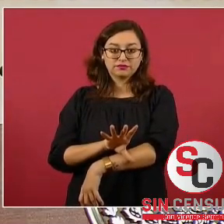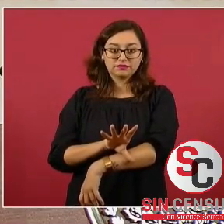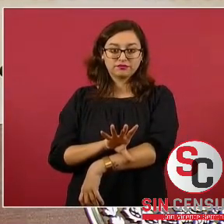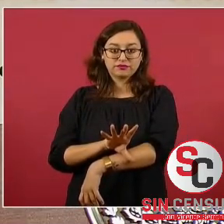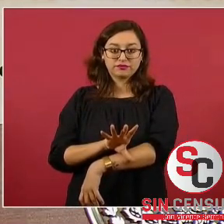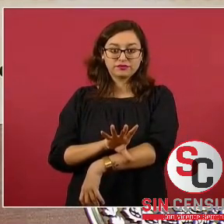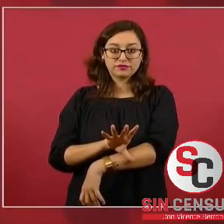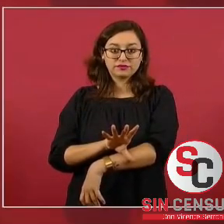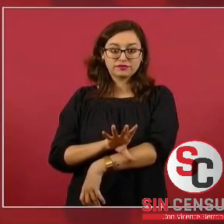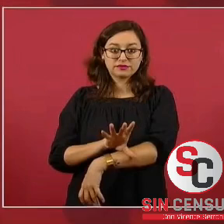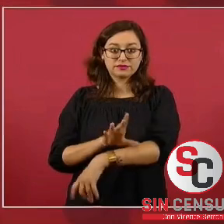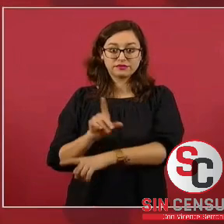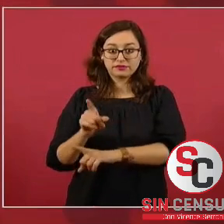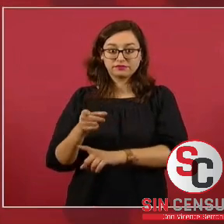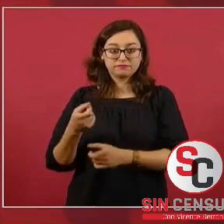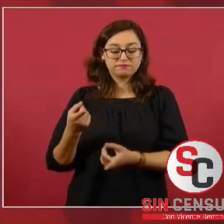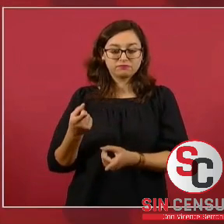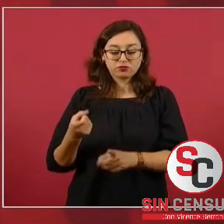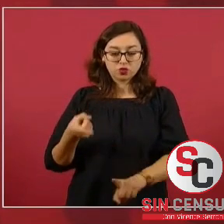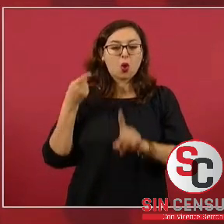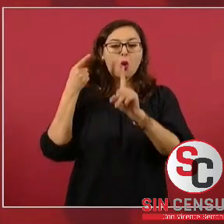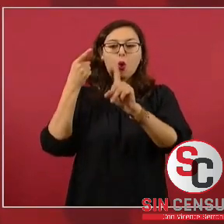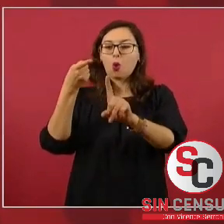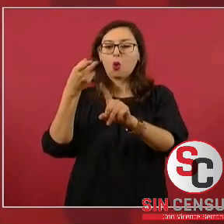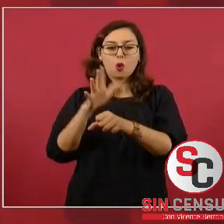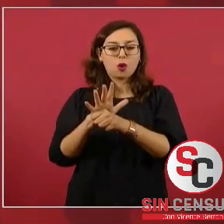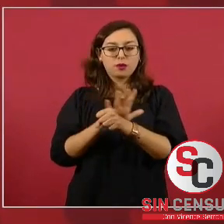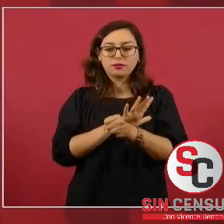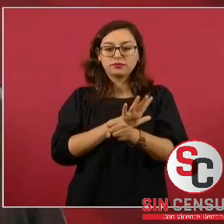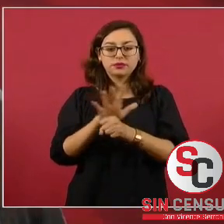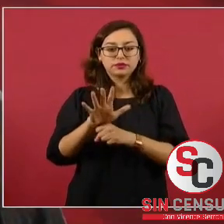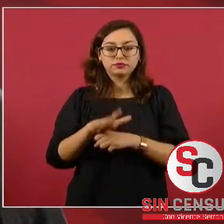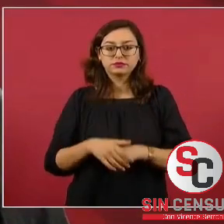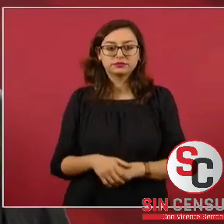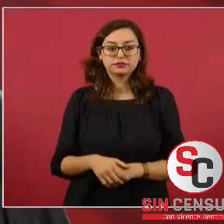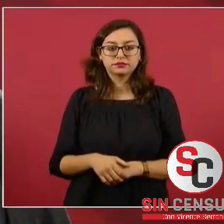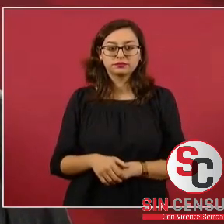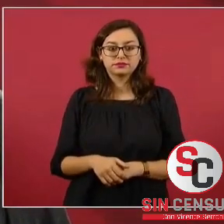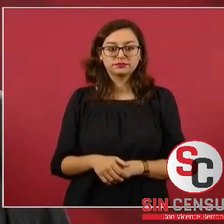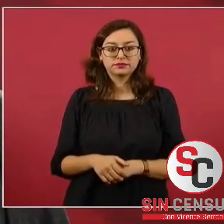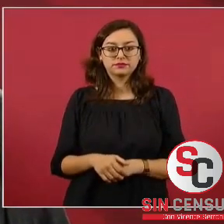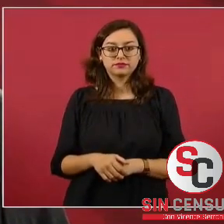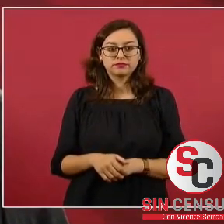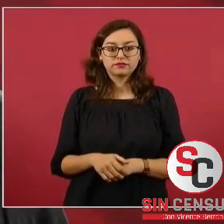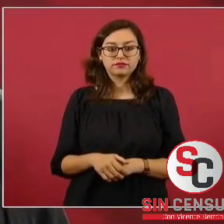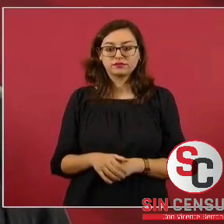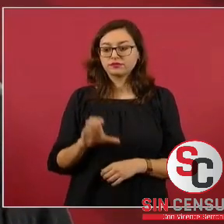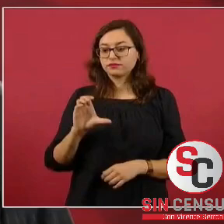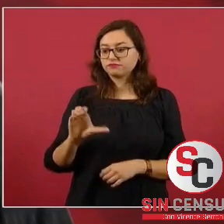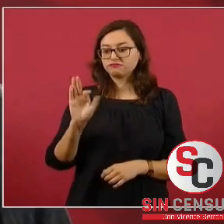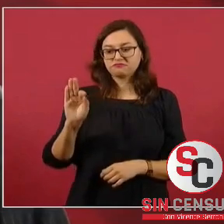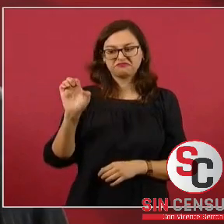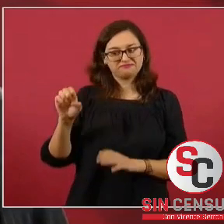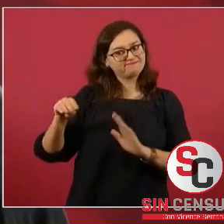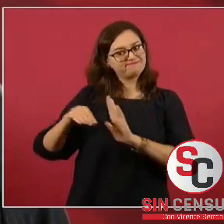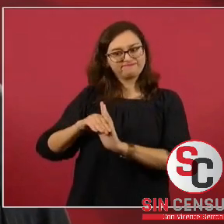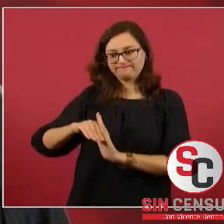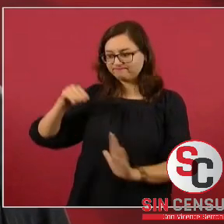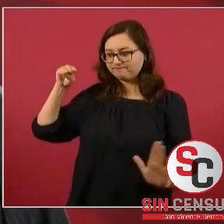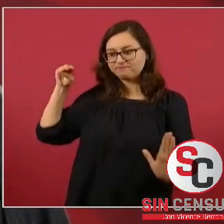El propósito era arruinar por completo la Comisión Federal de